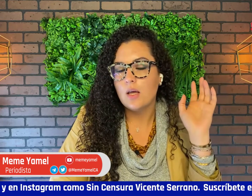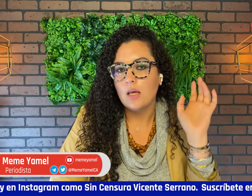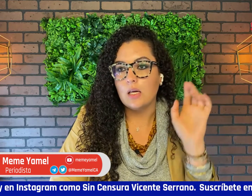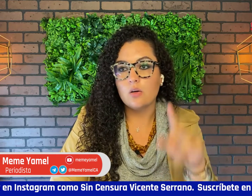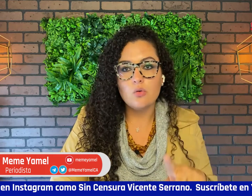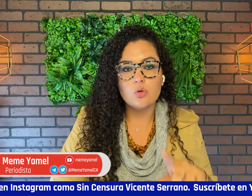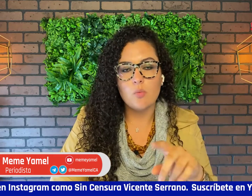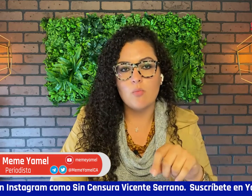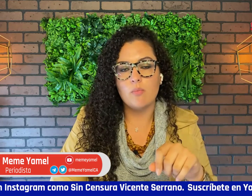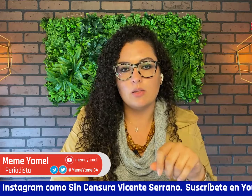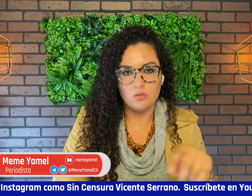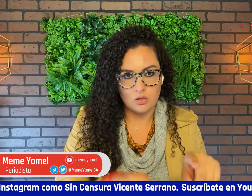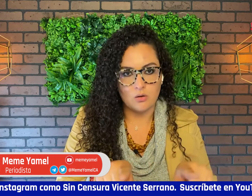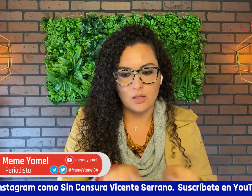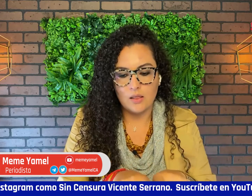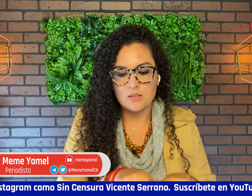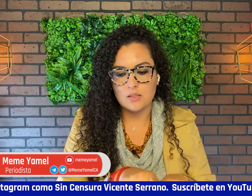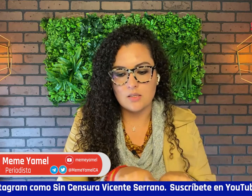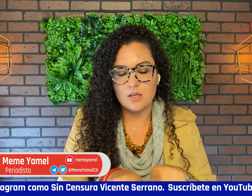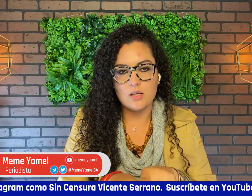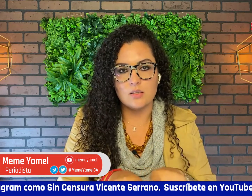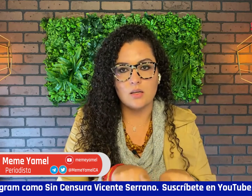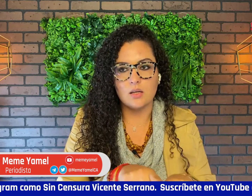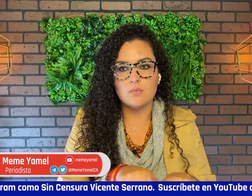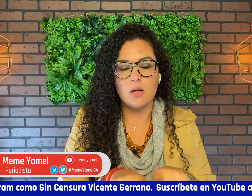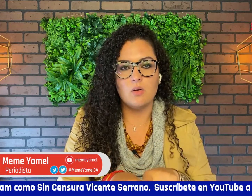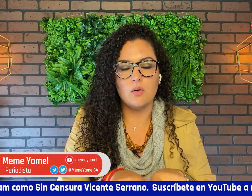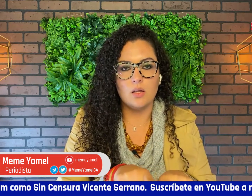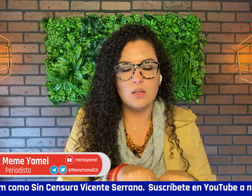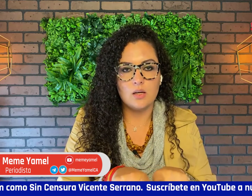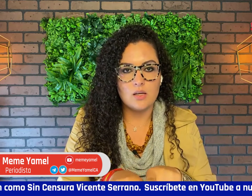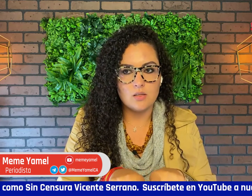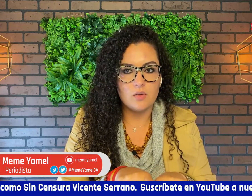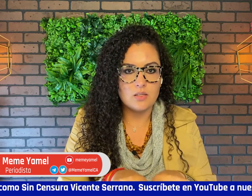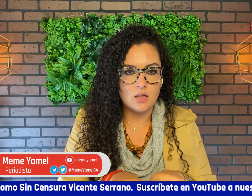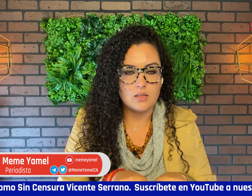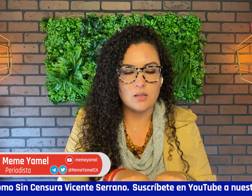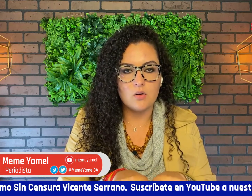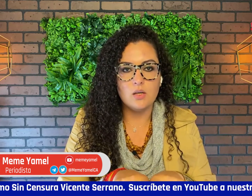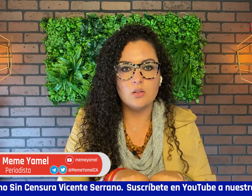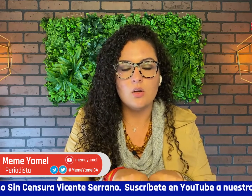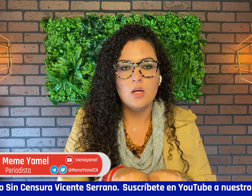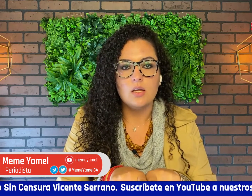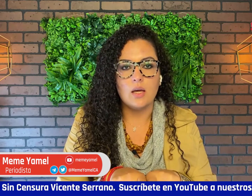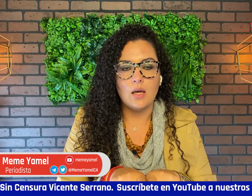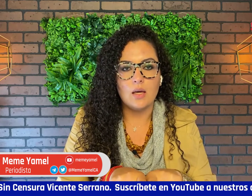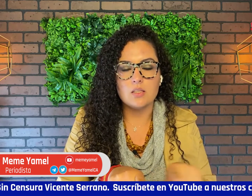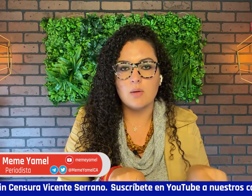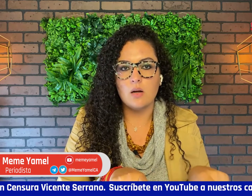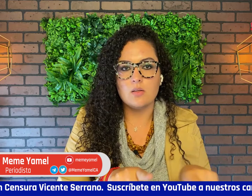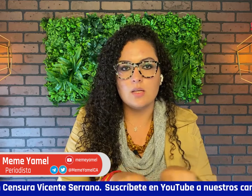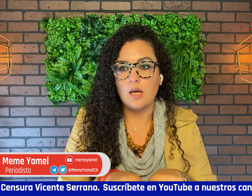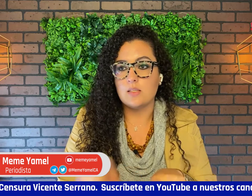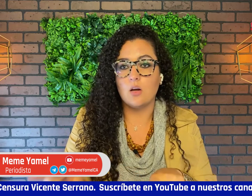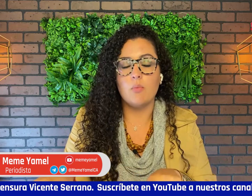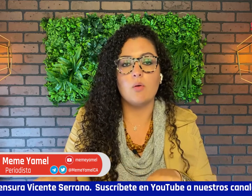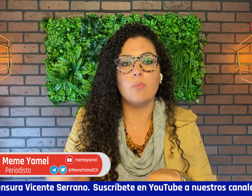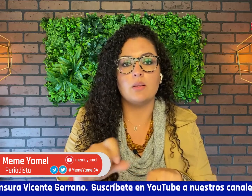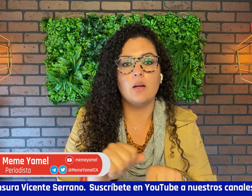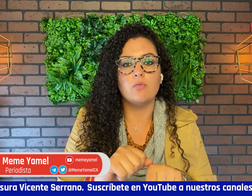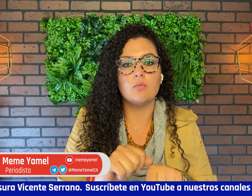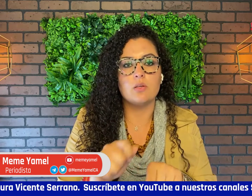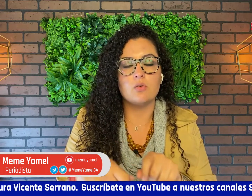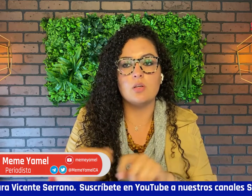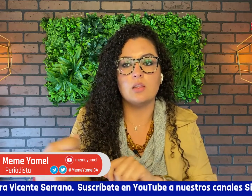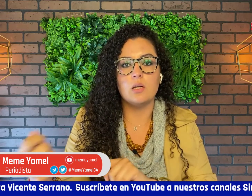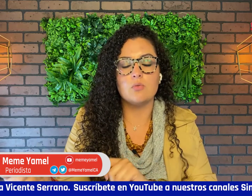denuncias. Incluso hubo momentos, se acordarán de estas rencillas entre Hertz Manero y la Unidad de Inteligencia Financiera y Santiago Nieto, que Hertz Manero decía: es que no me comparten